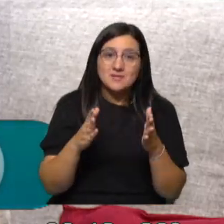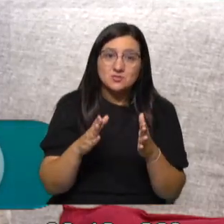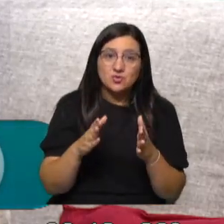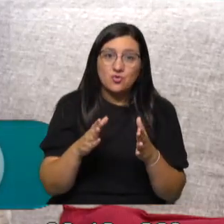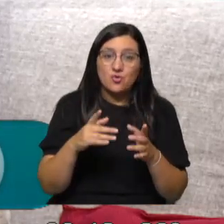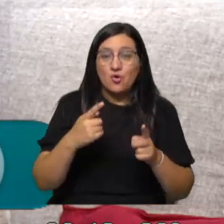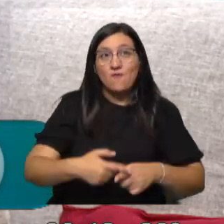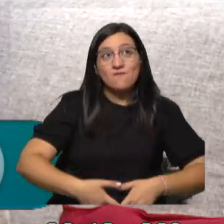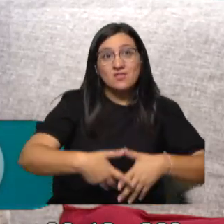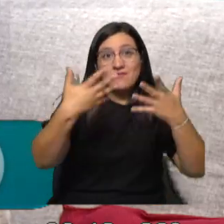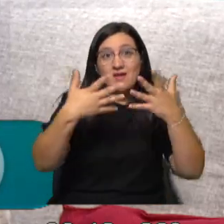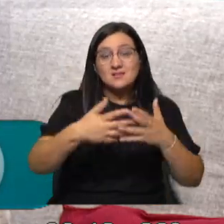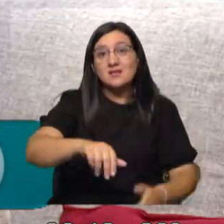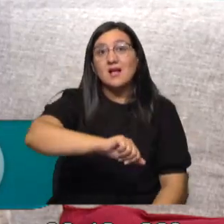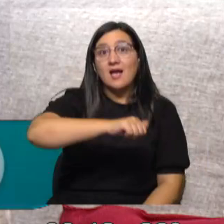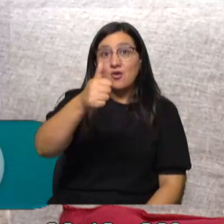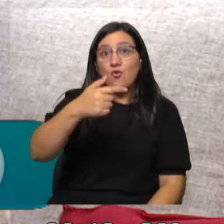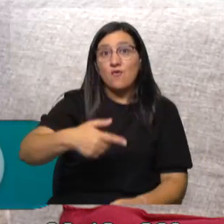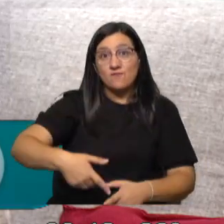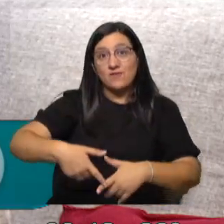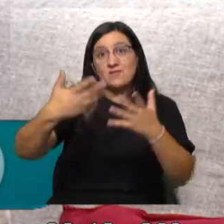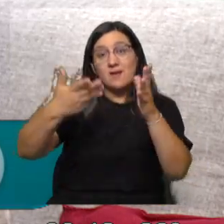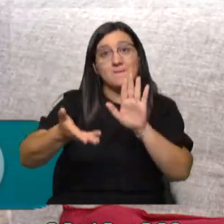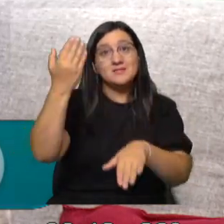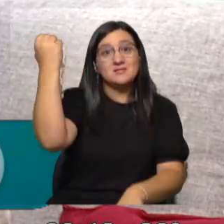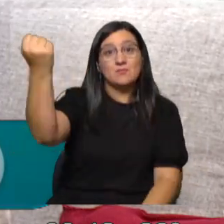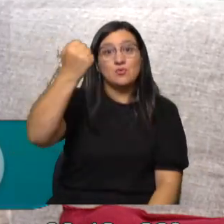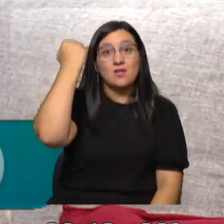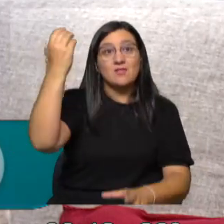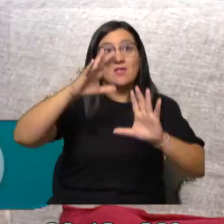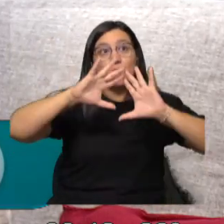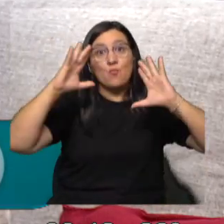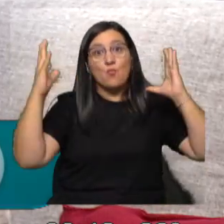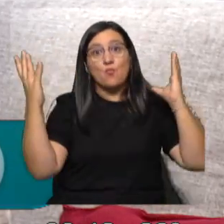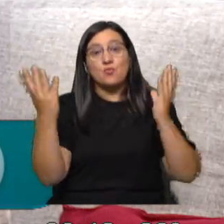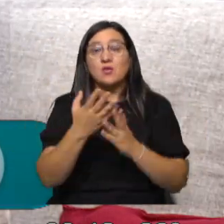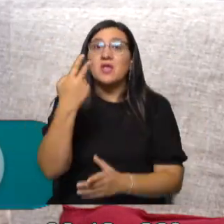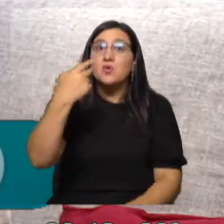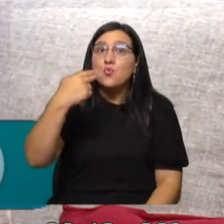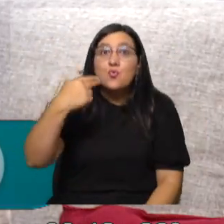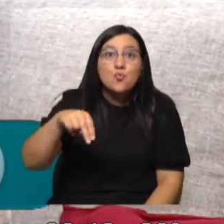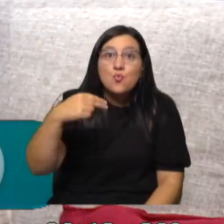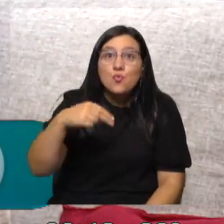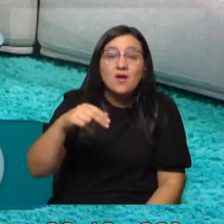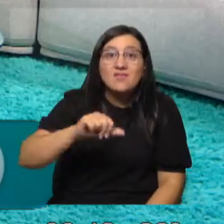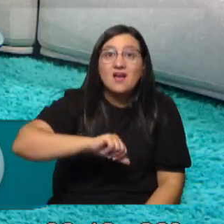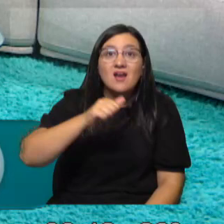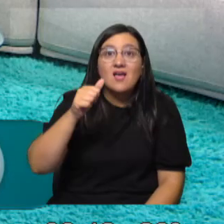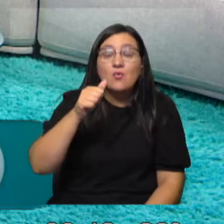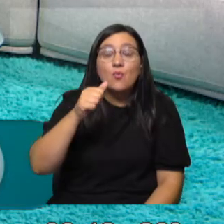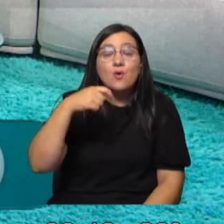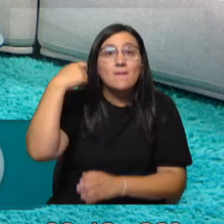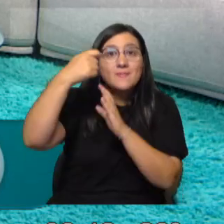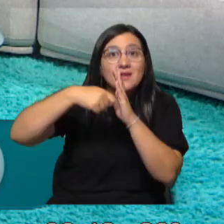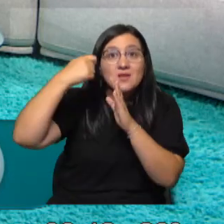los festivales, gana el festival. Uno más que, importante del mundo. Que nunca había ganado una película de esta zona, ¿no? Hace 56 años